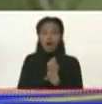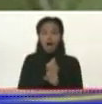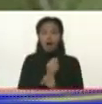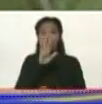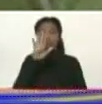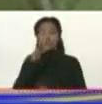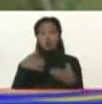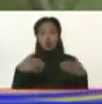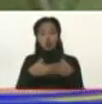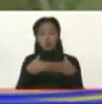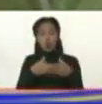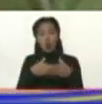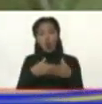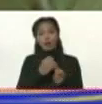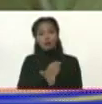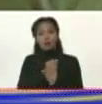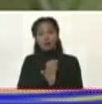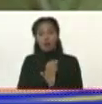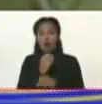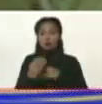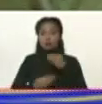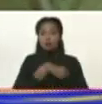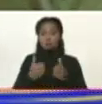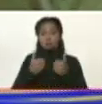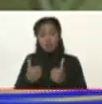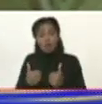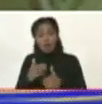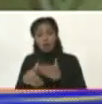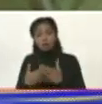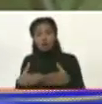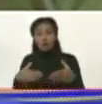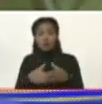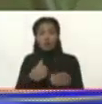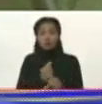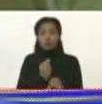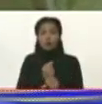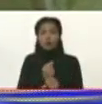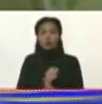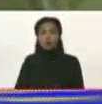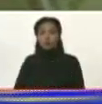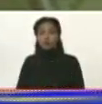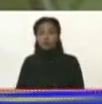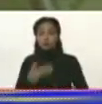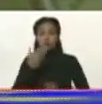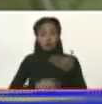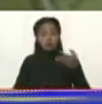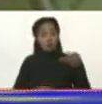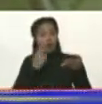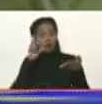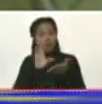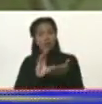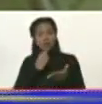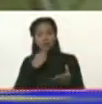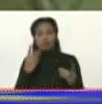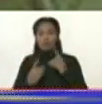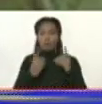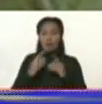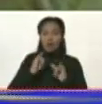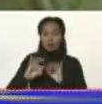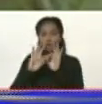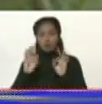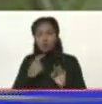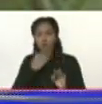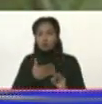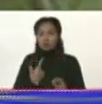5 grandes mesas, presidente, de trabajo. Y además de las mesas de trabajo, un documento central que se discutió. Pero